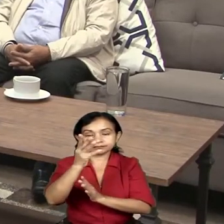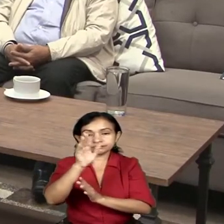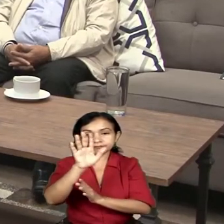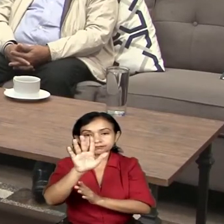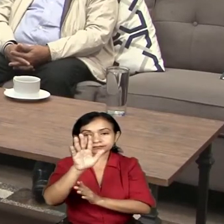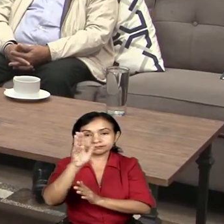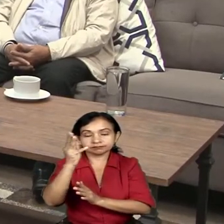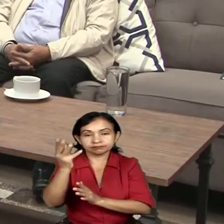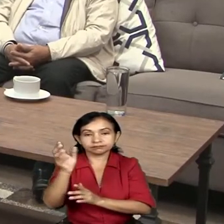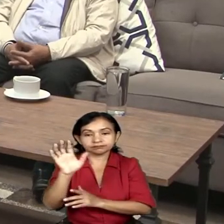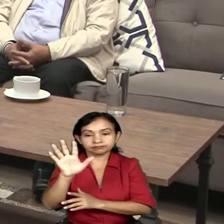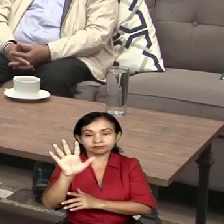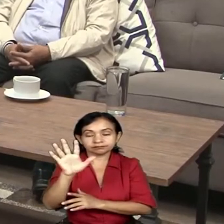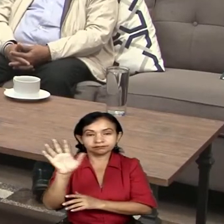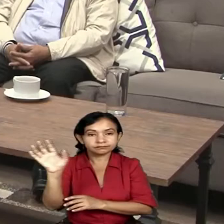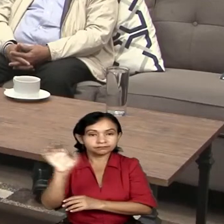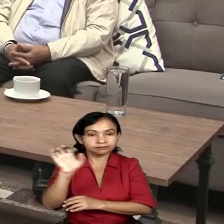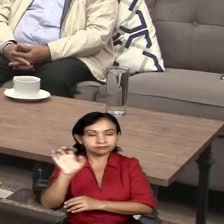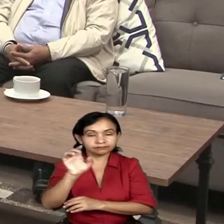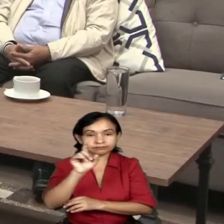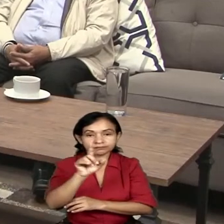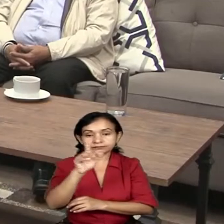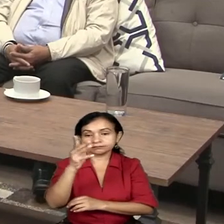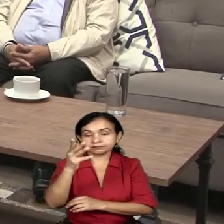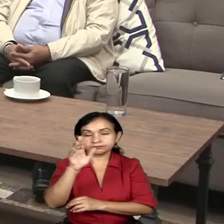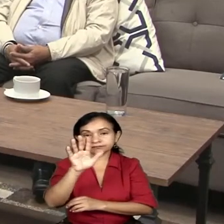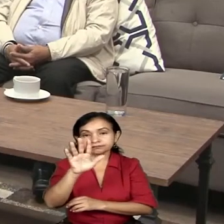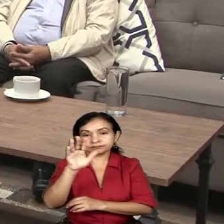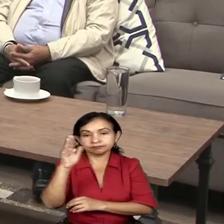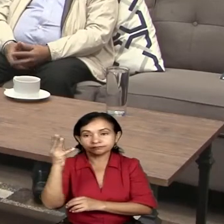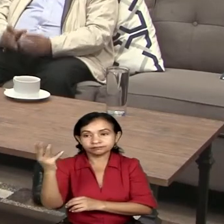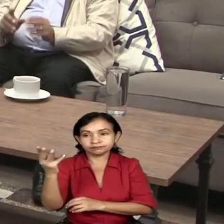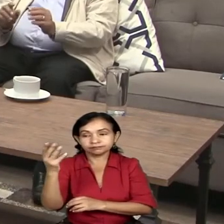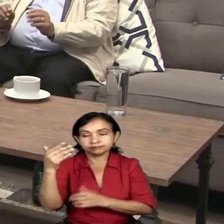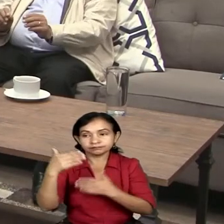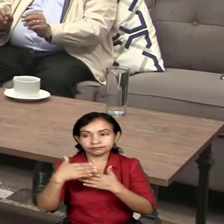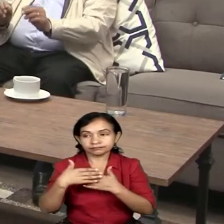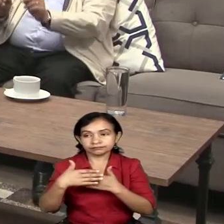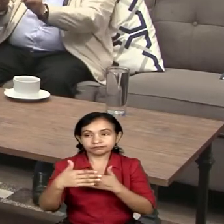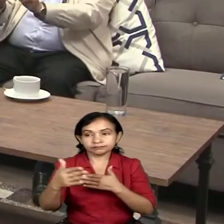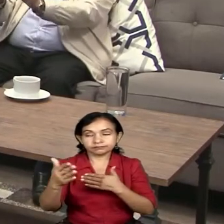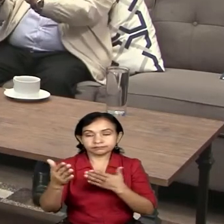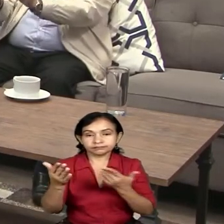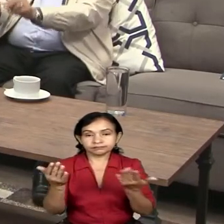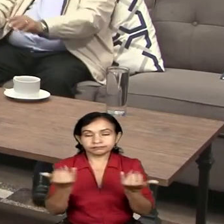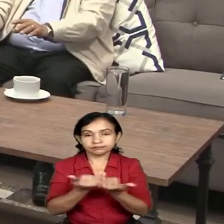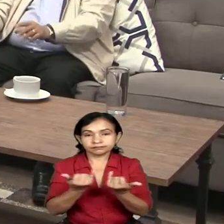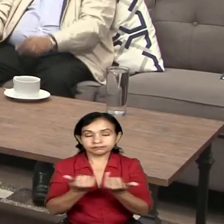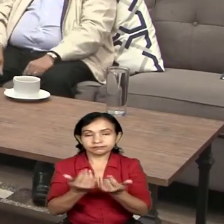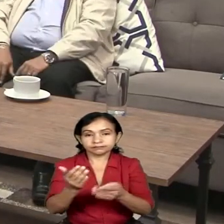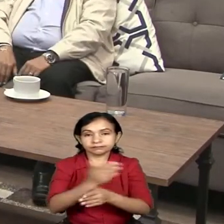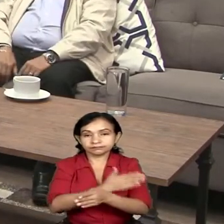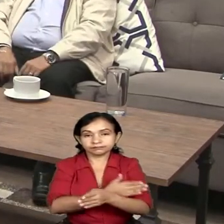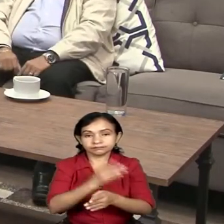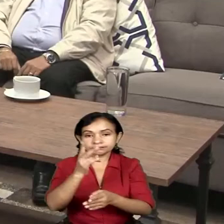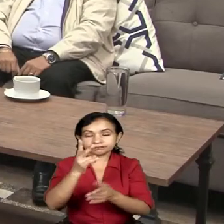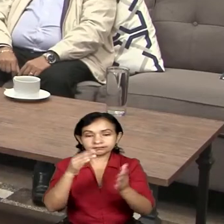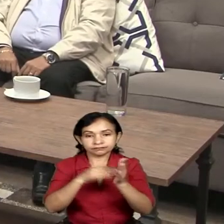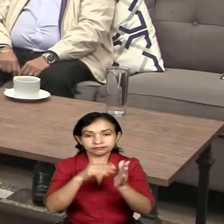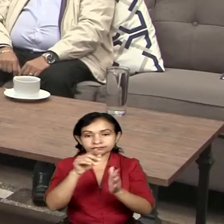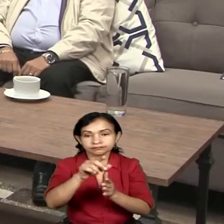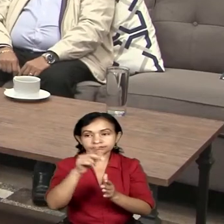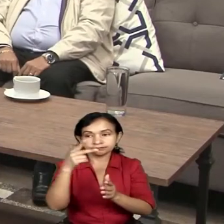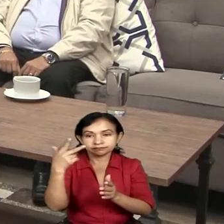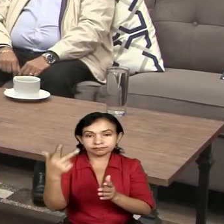1959. Así sí, es. 5 de enero de 1959. Con una vigencia actual a Carlos Fonseca en 2018. Antes de irse a Chaparral. Y precisamente